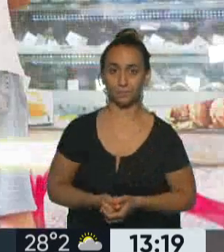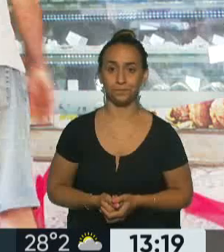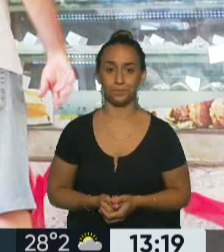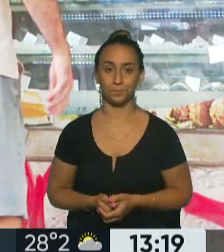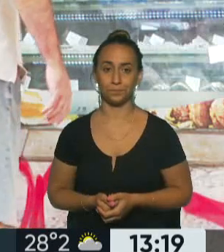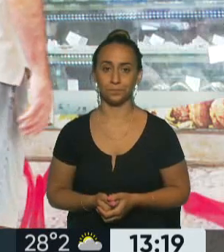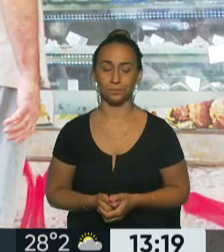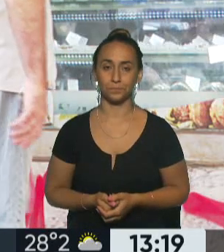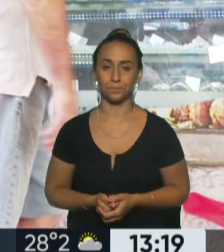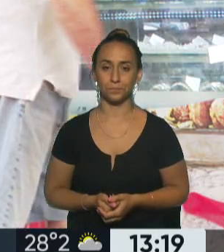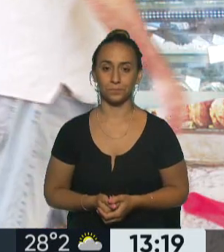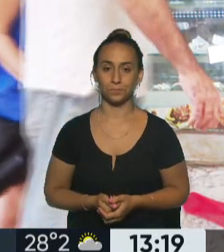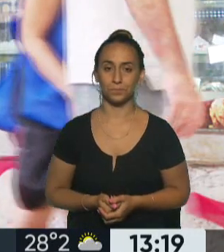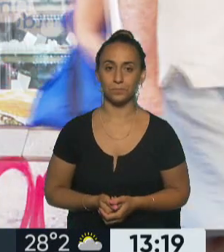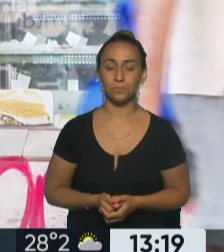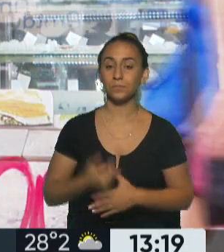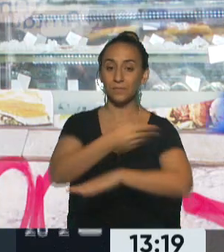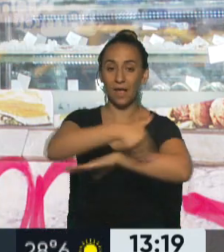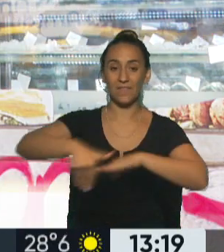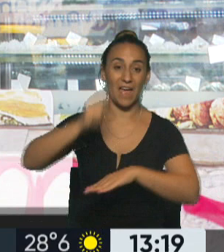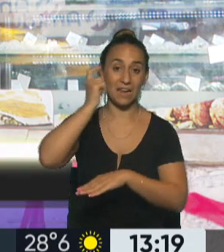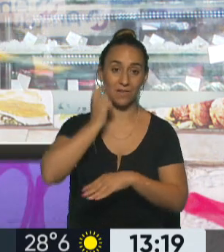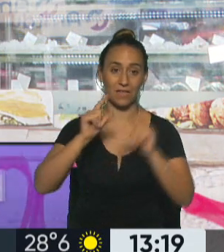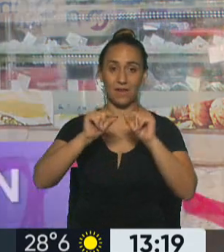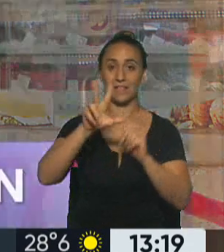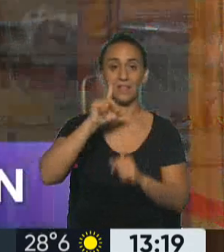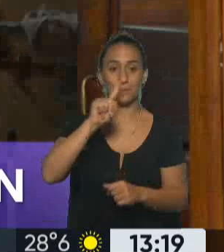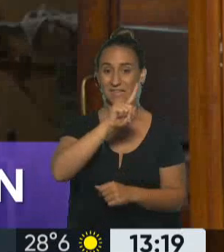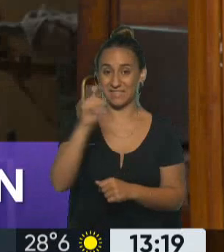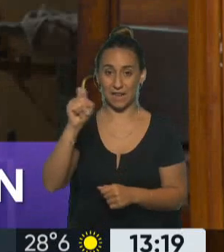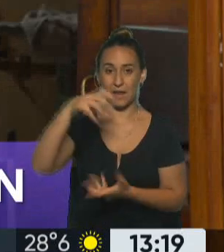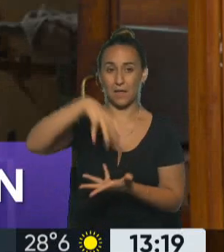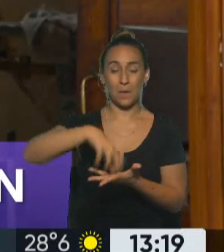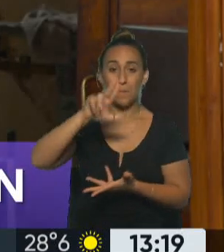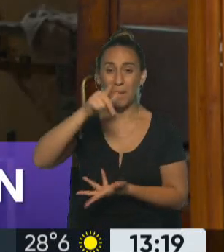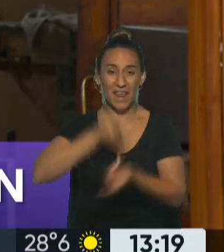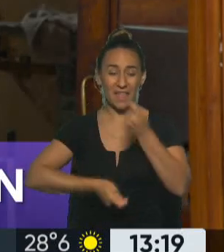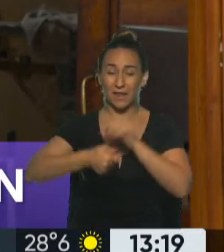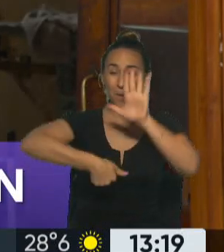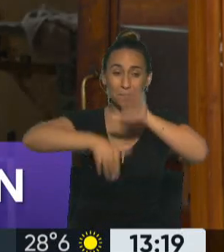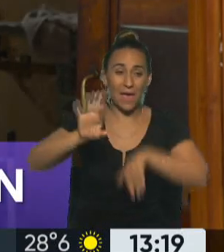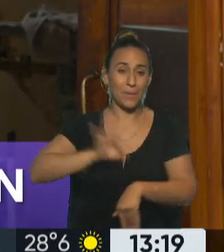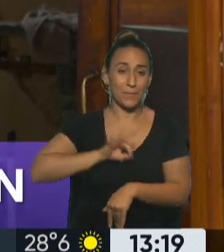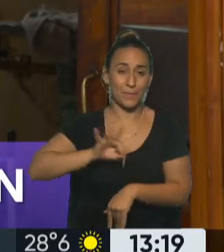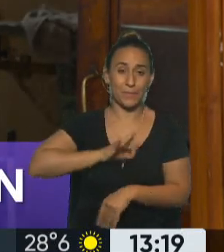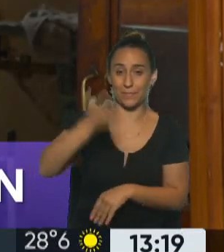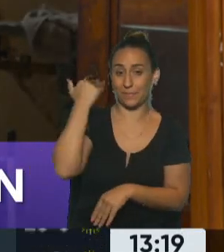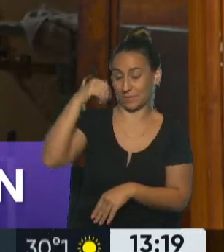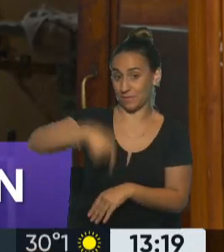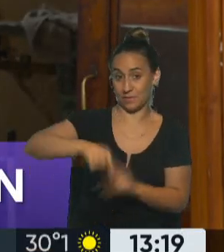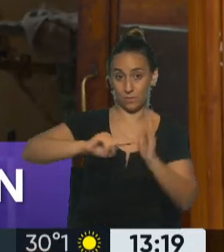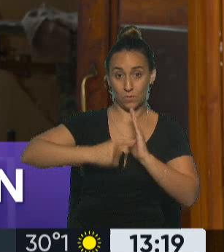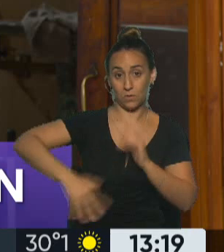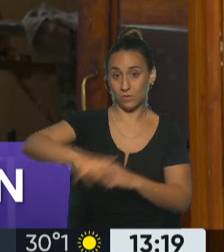estamos en la avenida rivadavia el 3100 en una de las panaderías más antiguas de Buenos Aires una